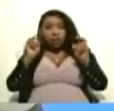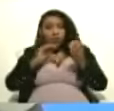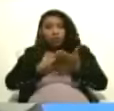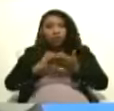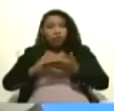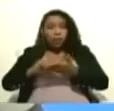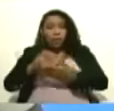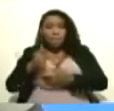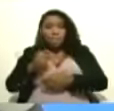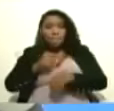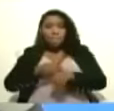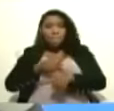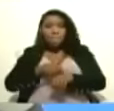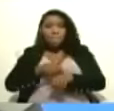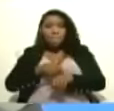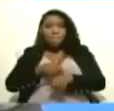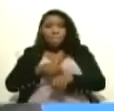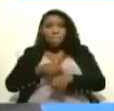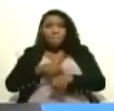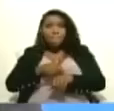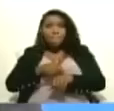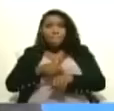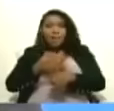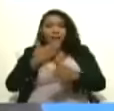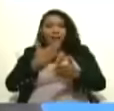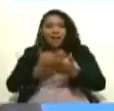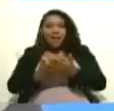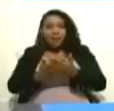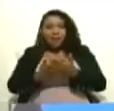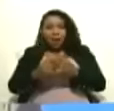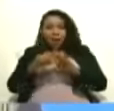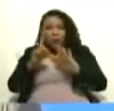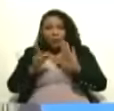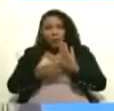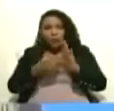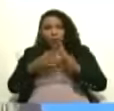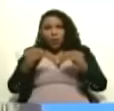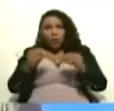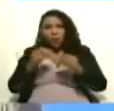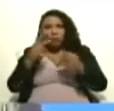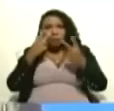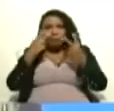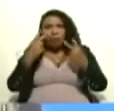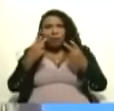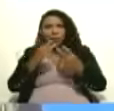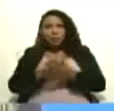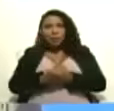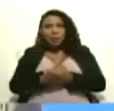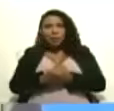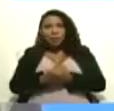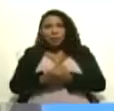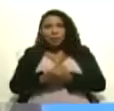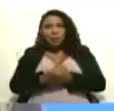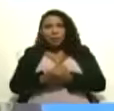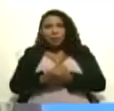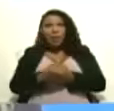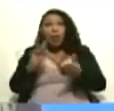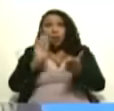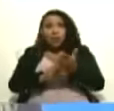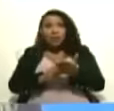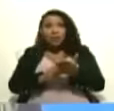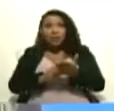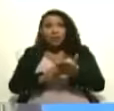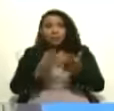pocos minutos Gabriel Gracias por todo a ver a la segunda pregunta vuv la hacer que Si